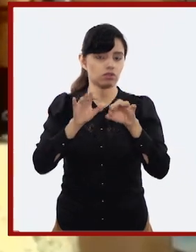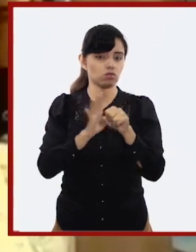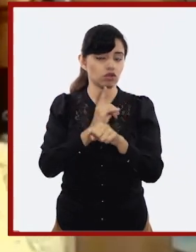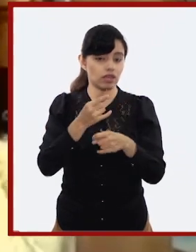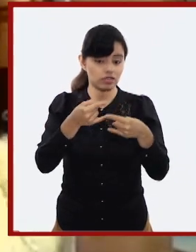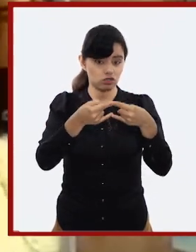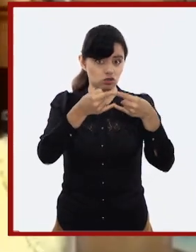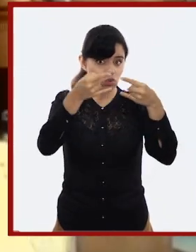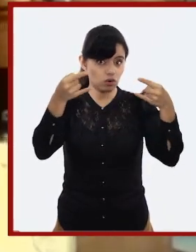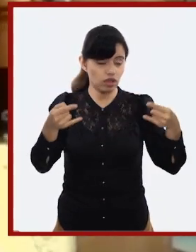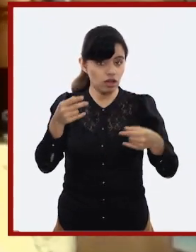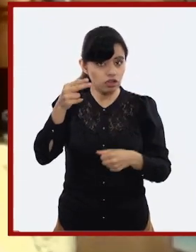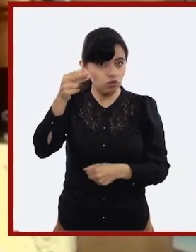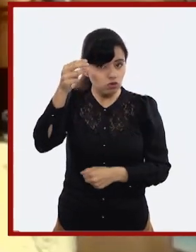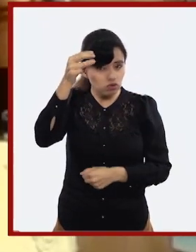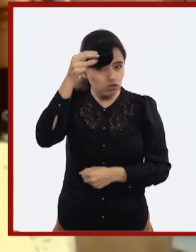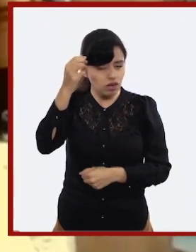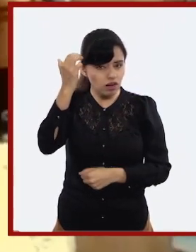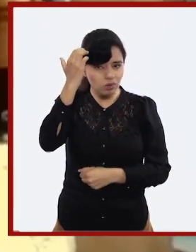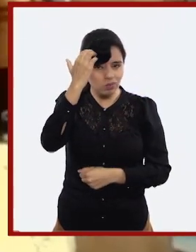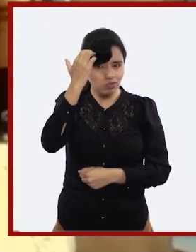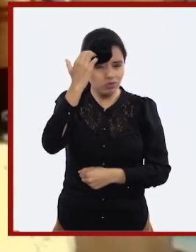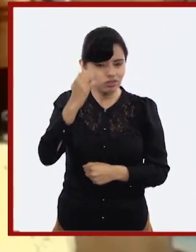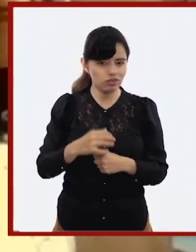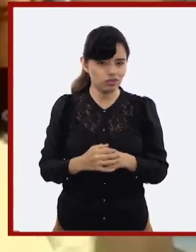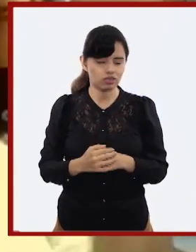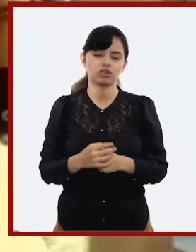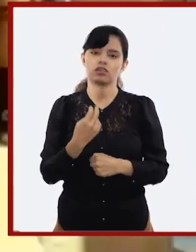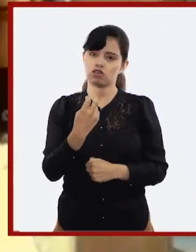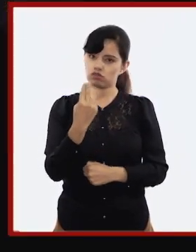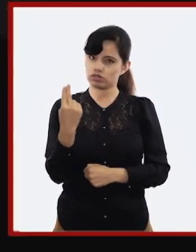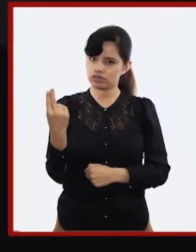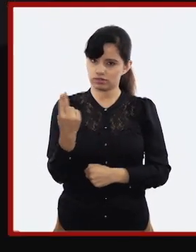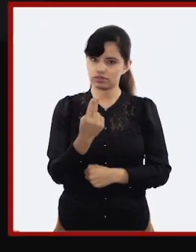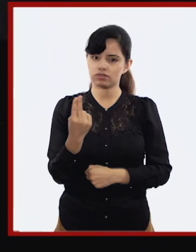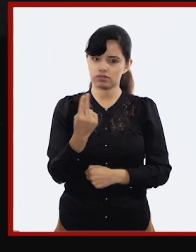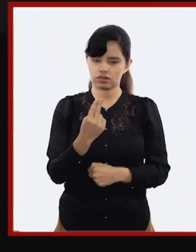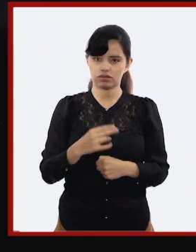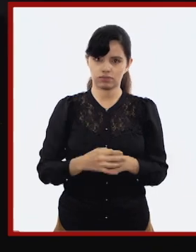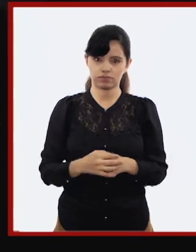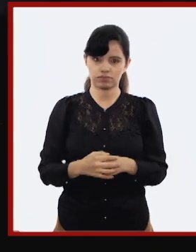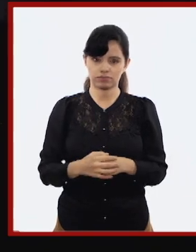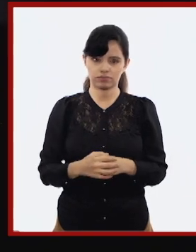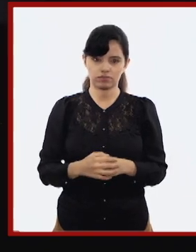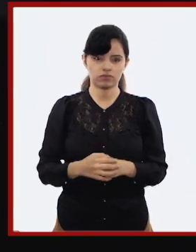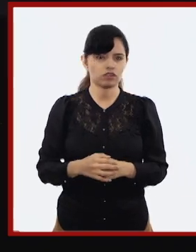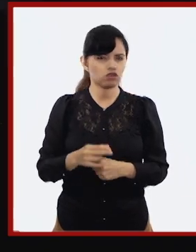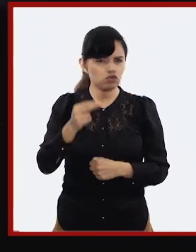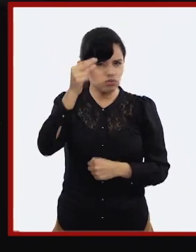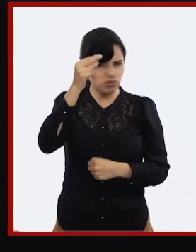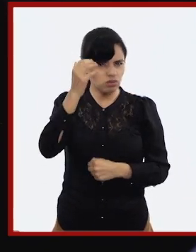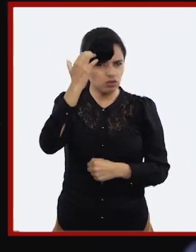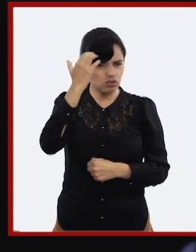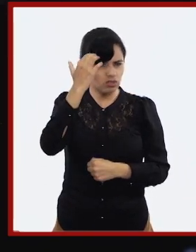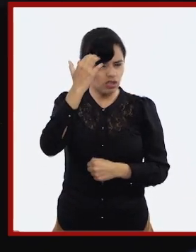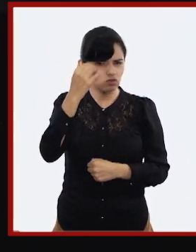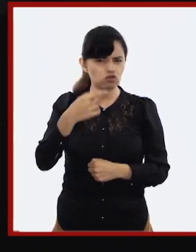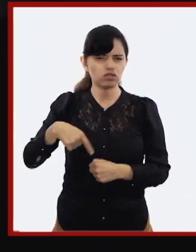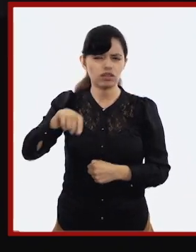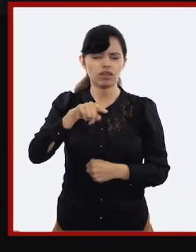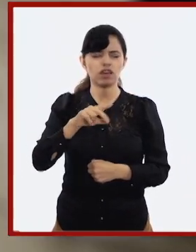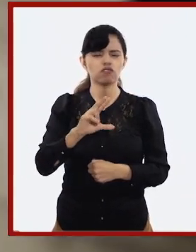la historia es un conocimiento necesario, no es un conocimiento que se puede o no